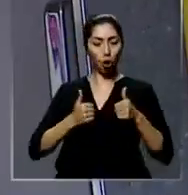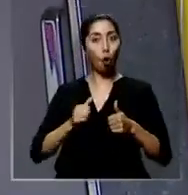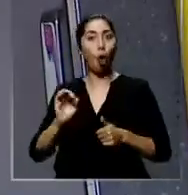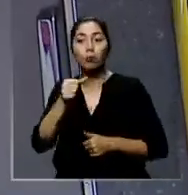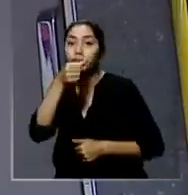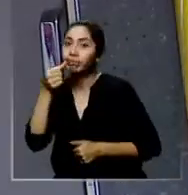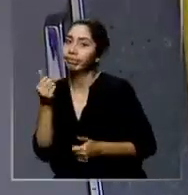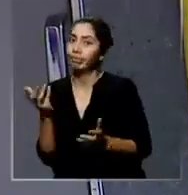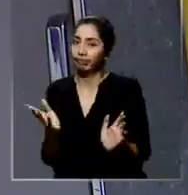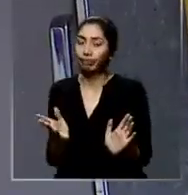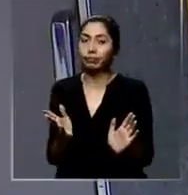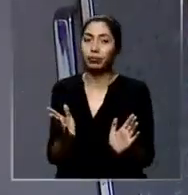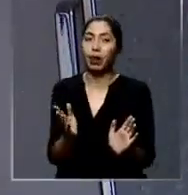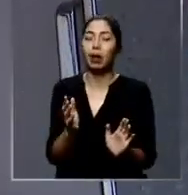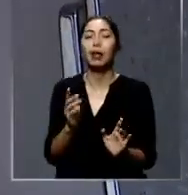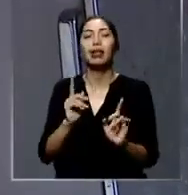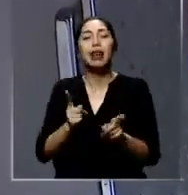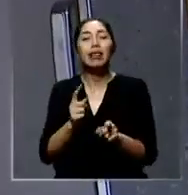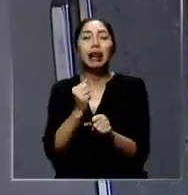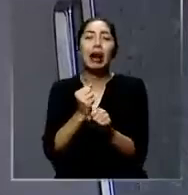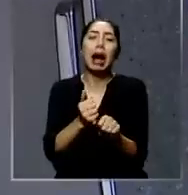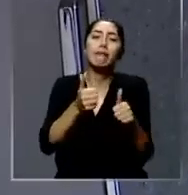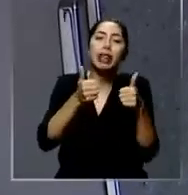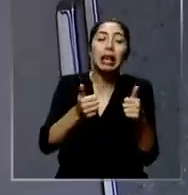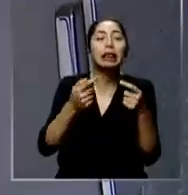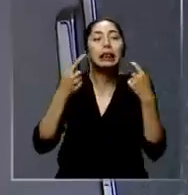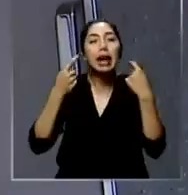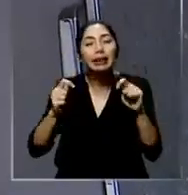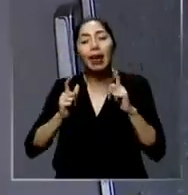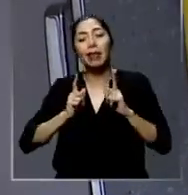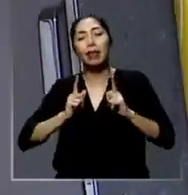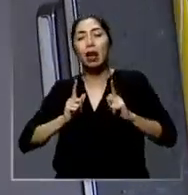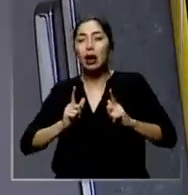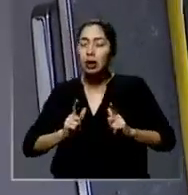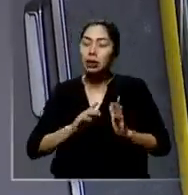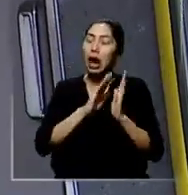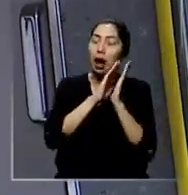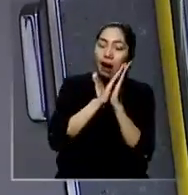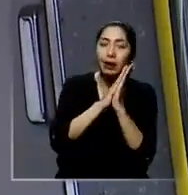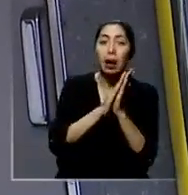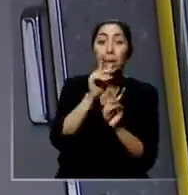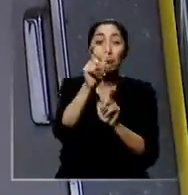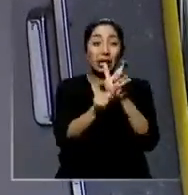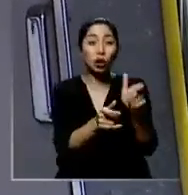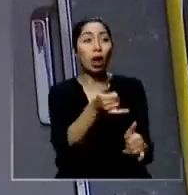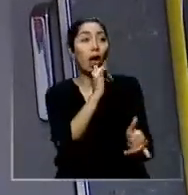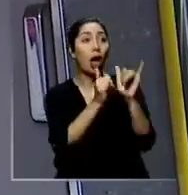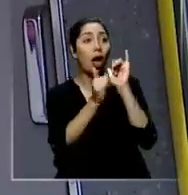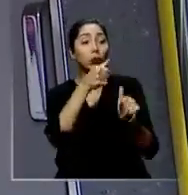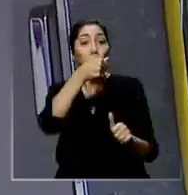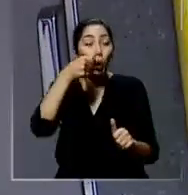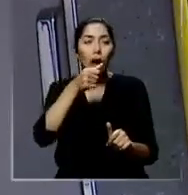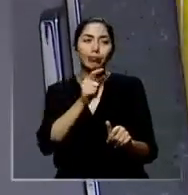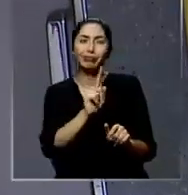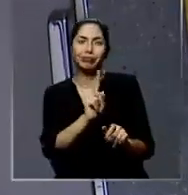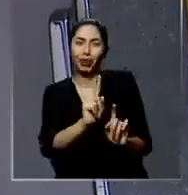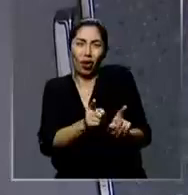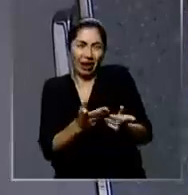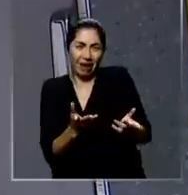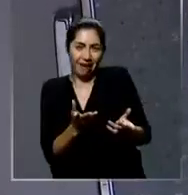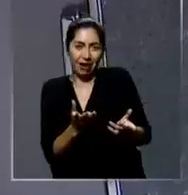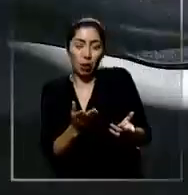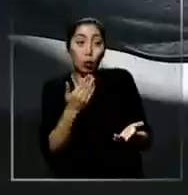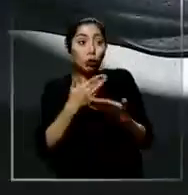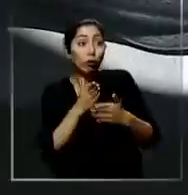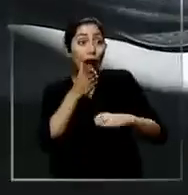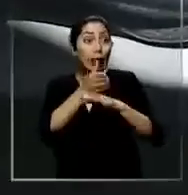Hacer el trabajo bien, tratar de descansar lo más que se pueda. Las personas que consumen alcohol o drogas, no hacerlo cuando vayan a su